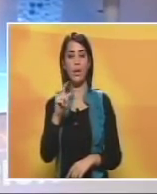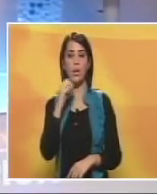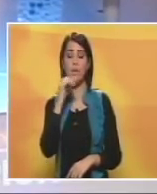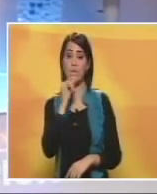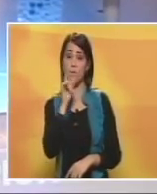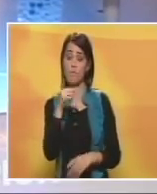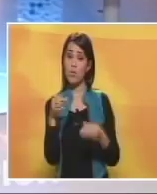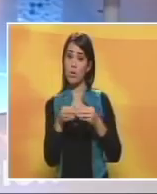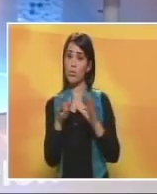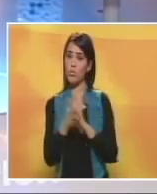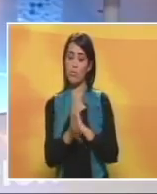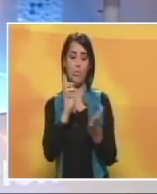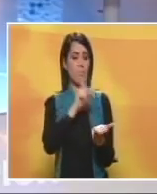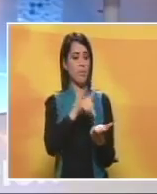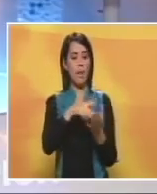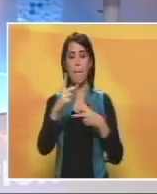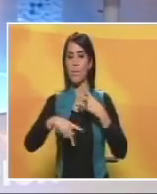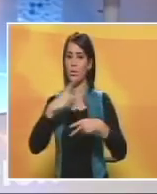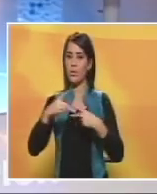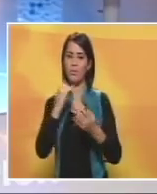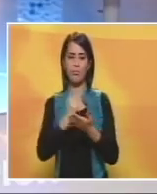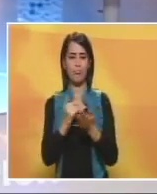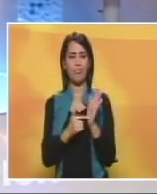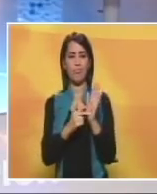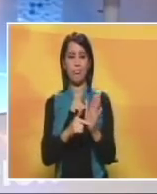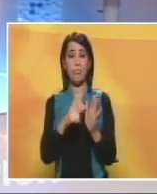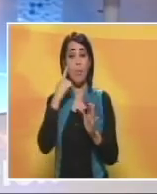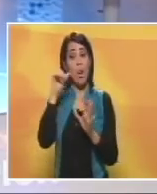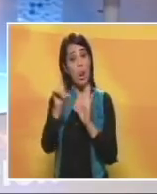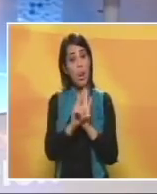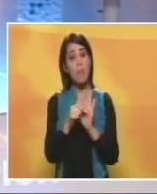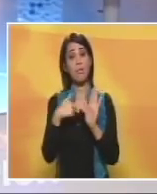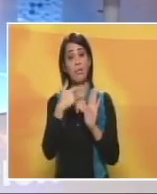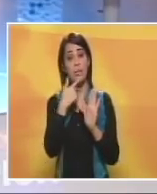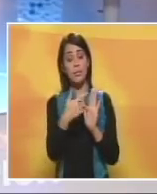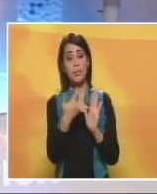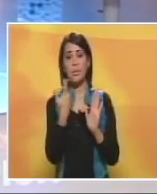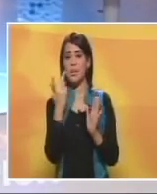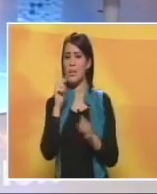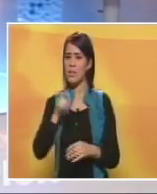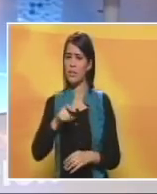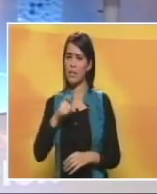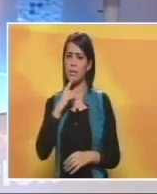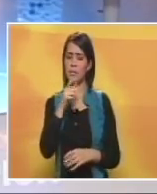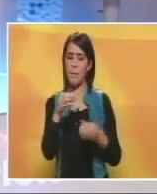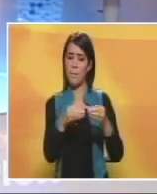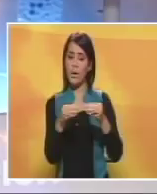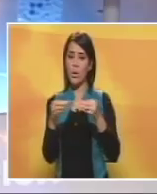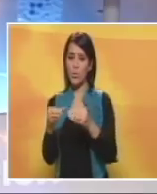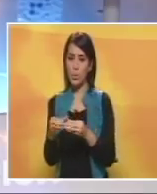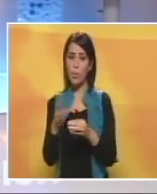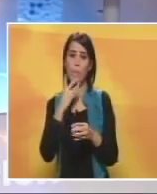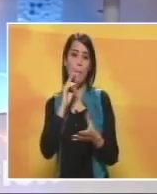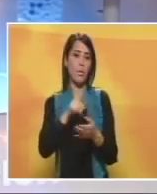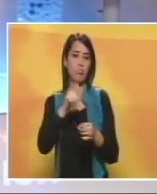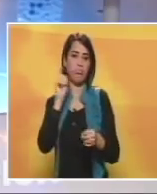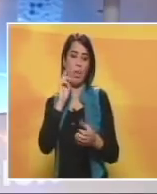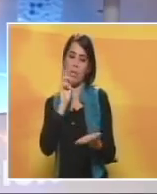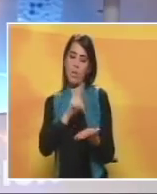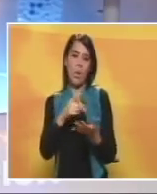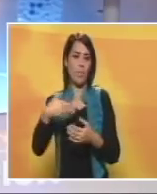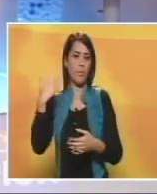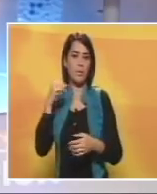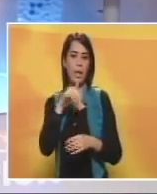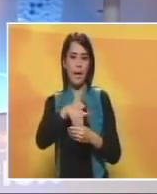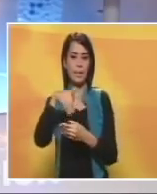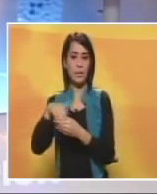Tolda Blanca no participará en el proceso de validación porque, según la ley, esto es requerido para los partidos que han dejado de participar en 2